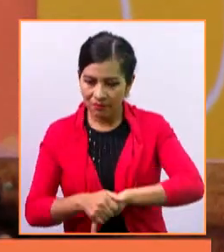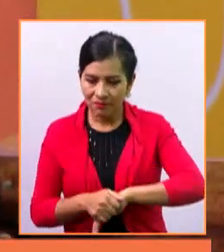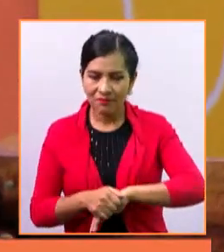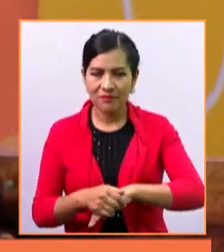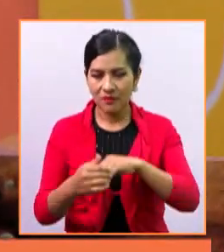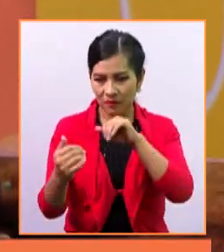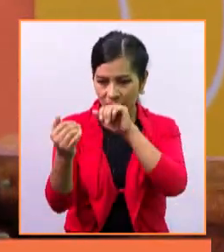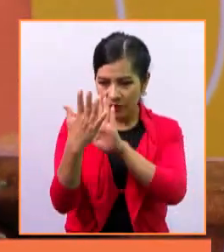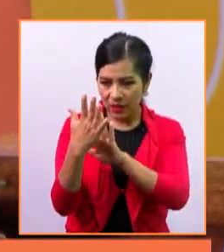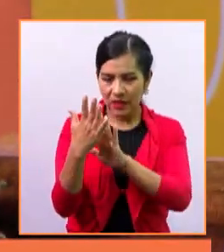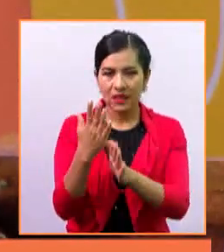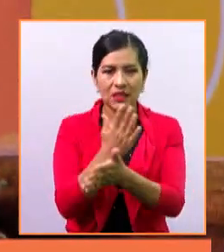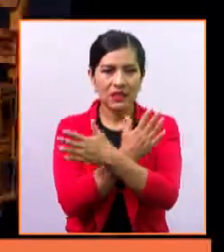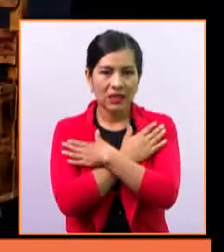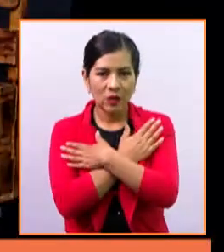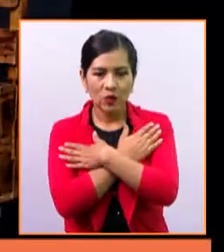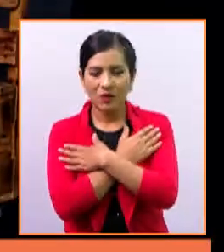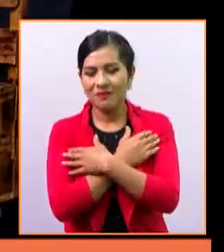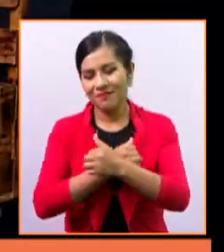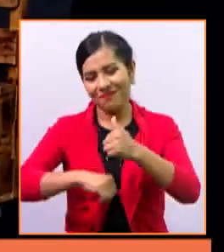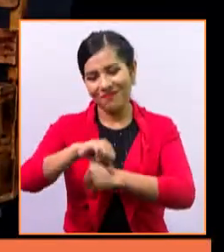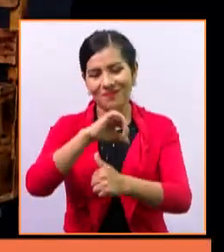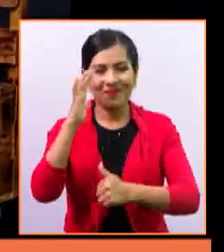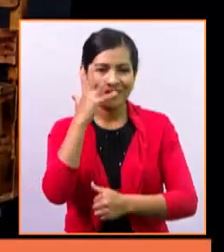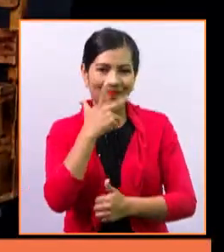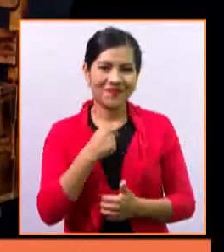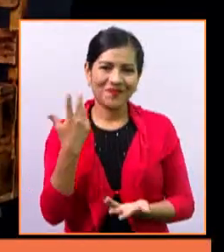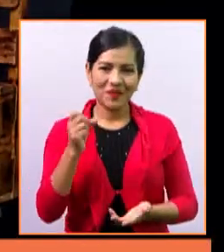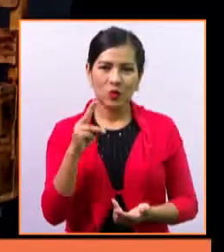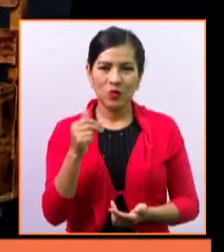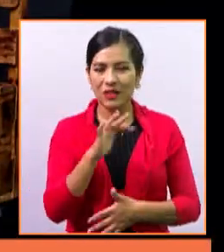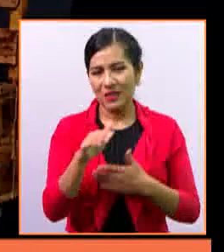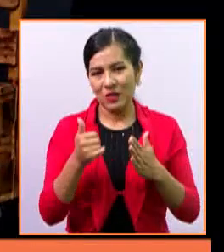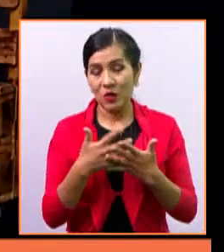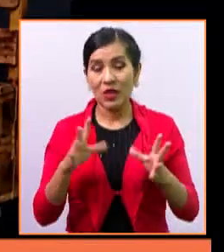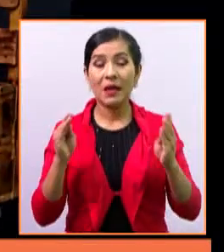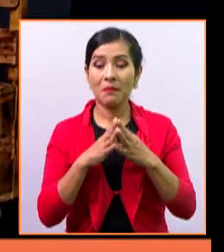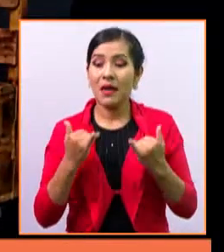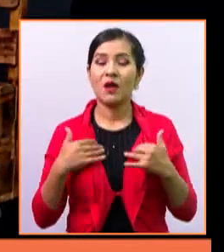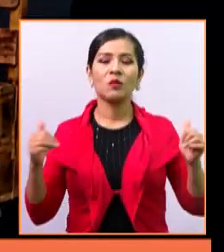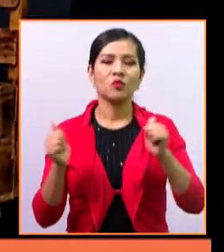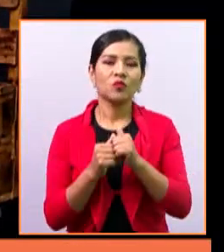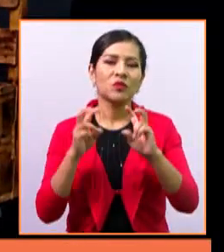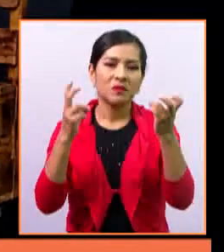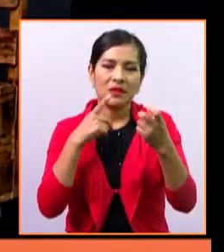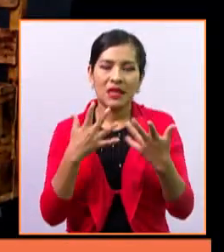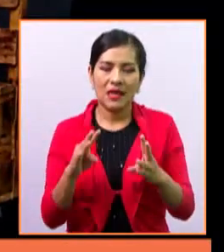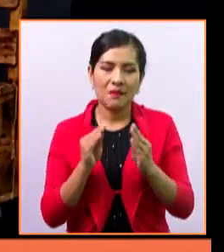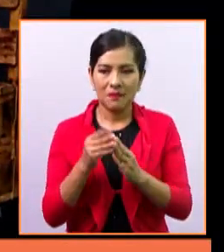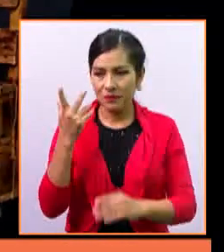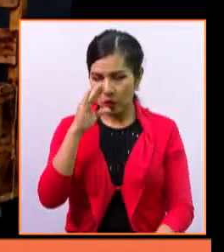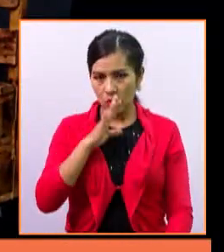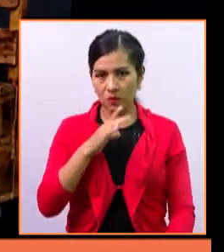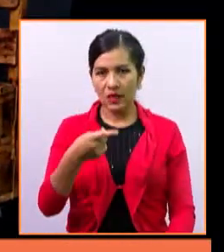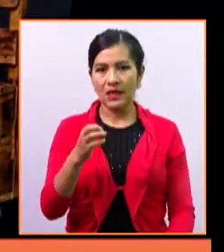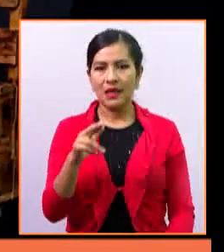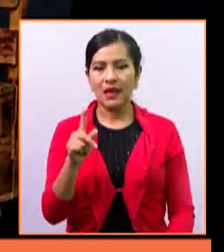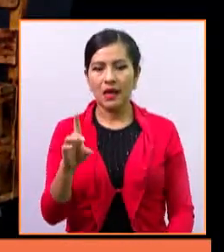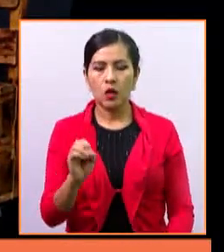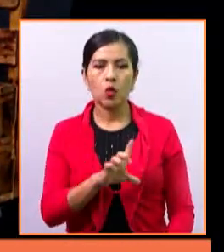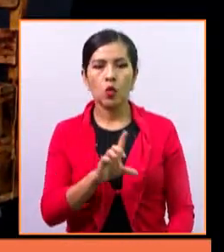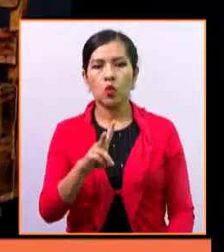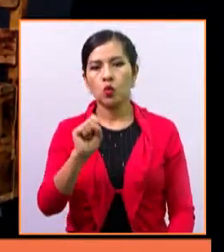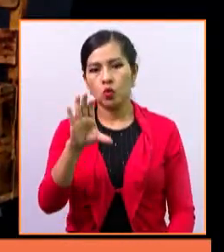frente. Saluden al público. Ay, qué linda, Susana, obviamente con nosotros para hablar de esto. También estamos con Gerardo Yusco, que es